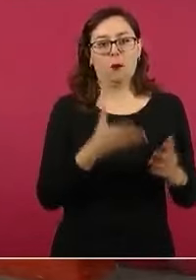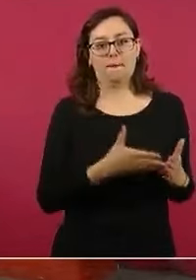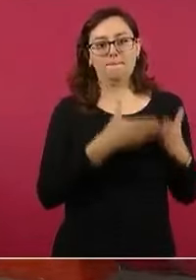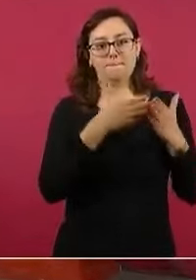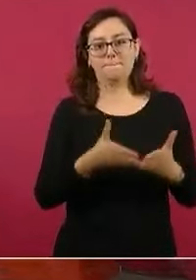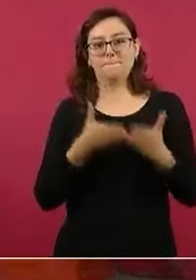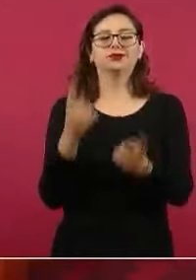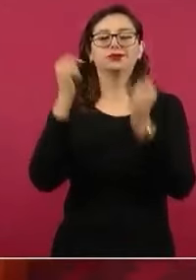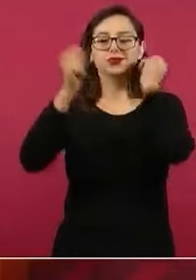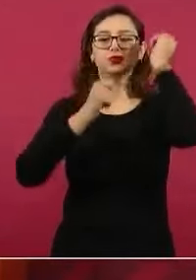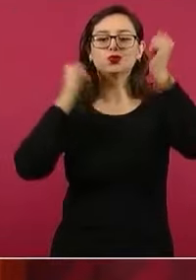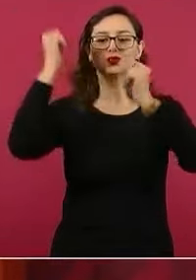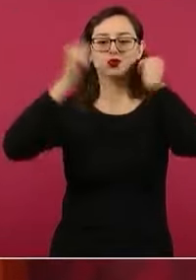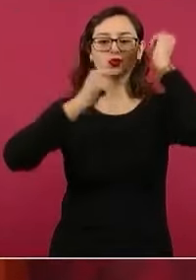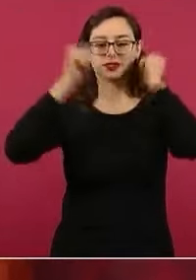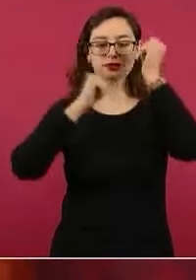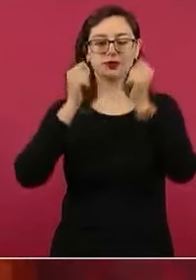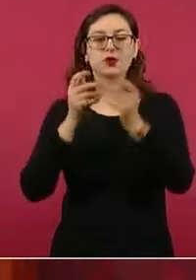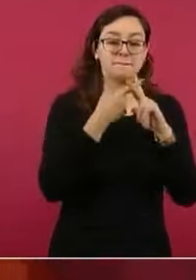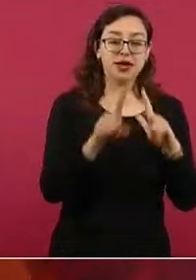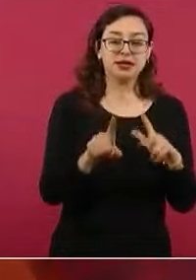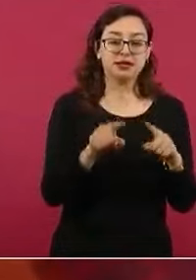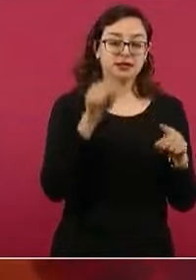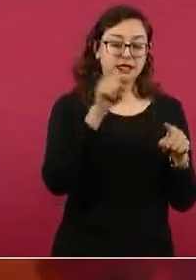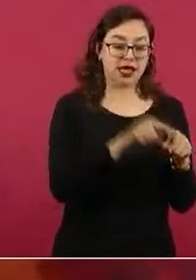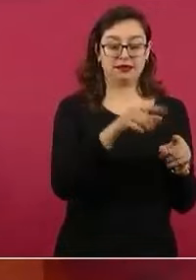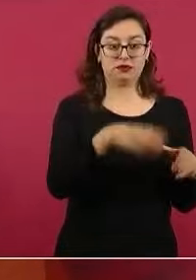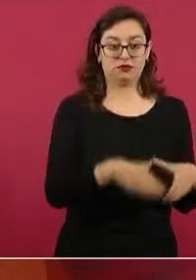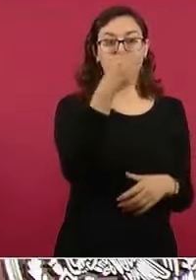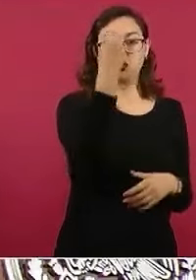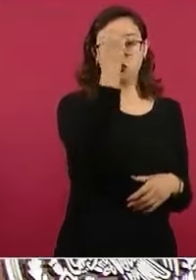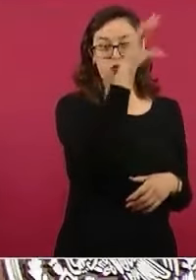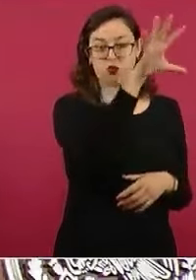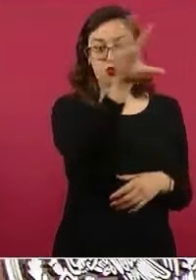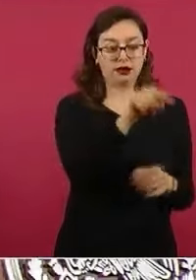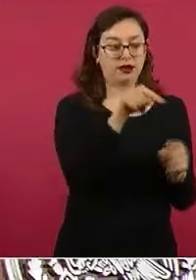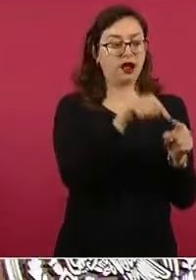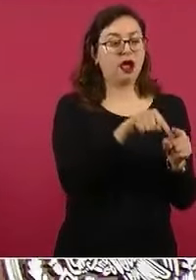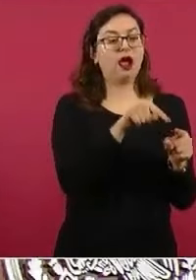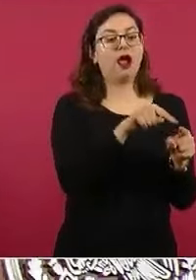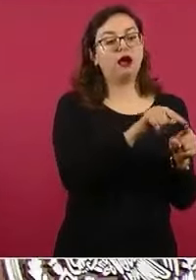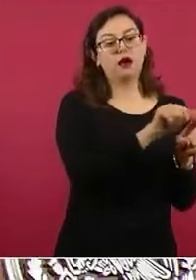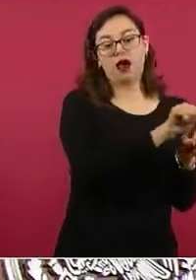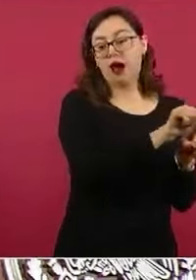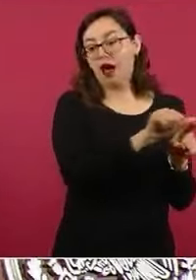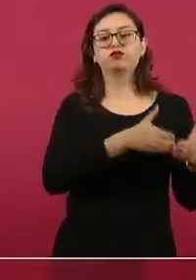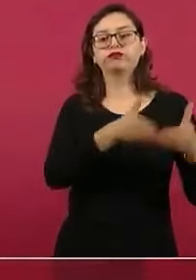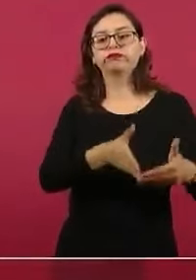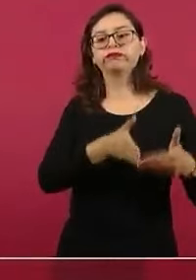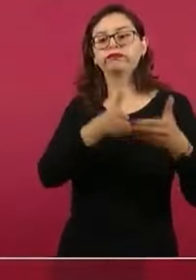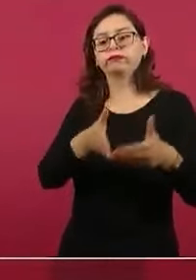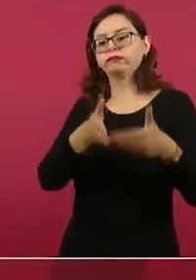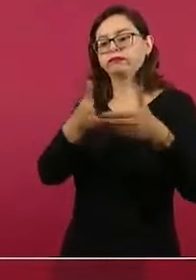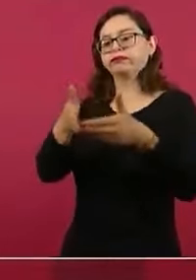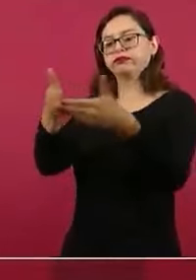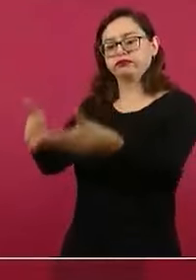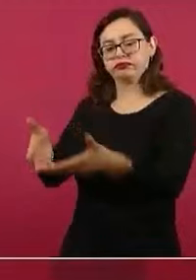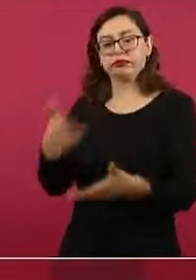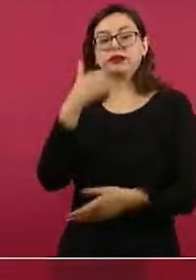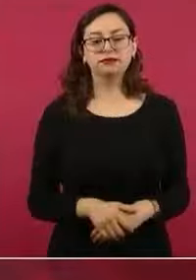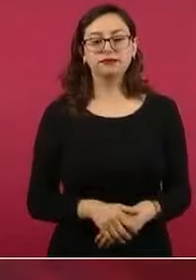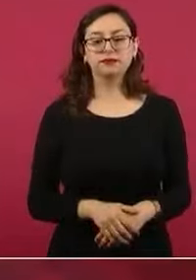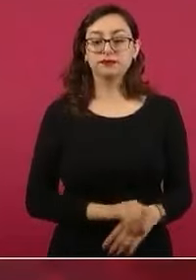embarcación para llevar a la gente desde el faro, desde el malecón a San Juan de Ulúa por barco. Tuvimos una reunión con